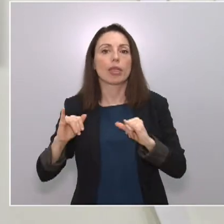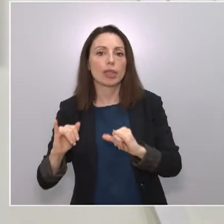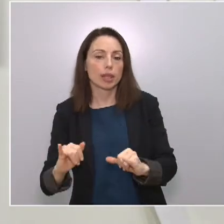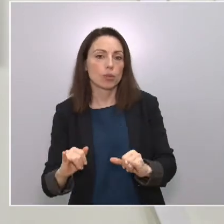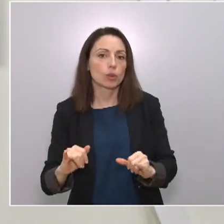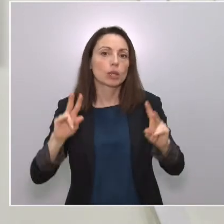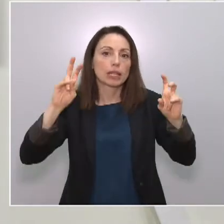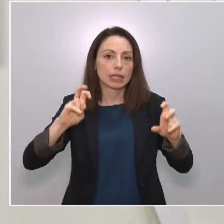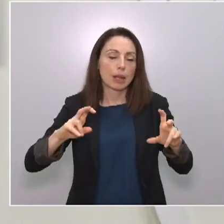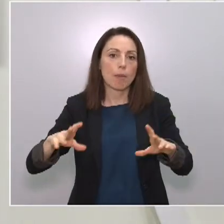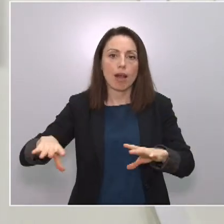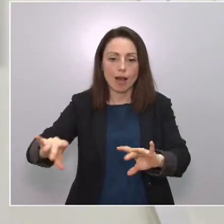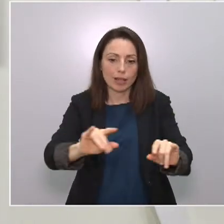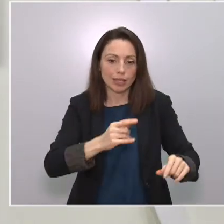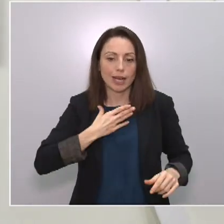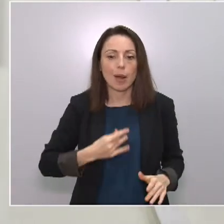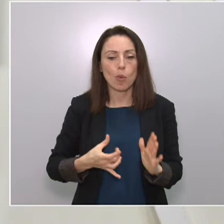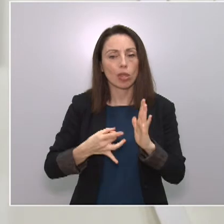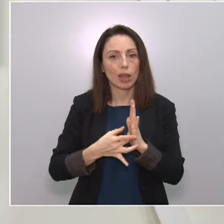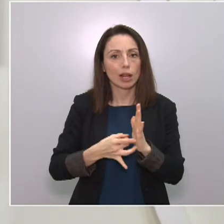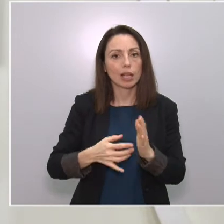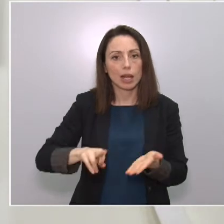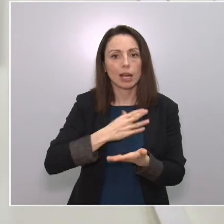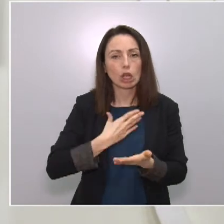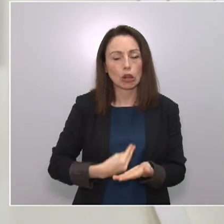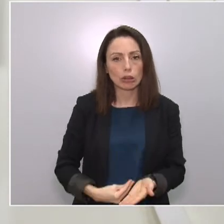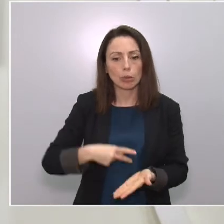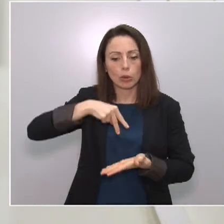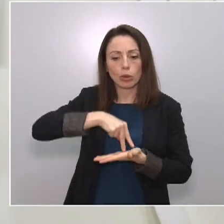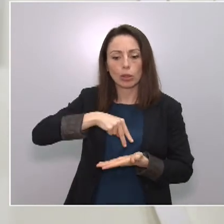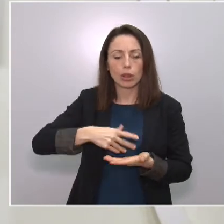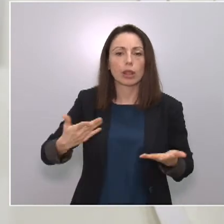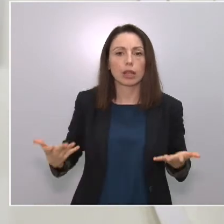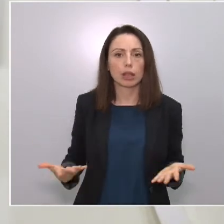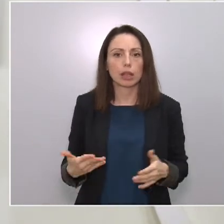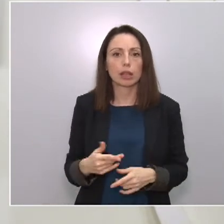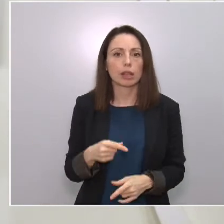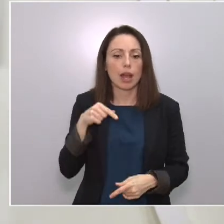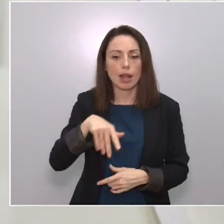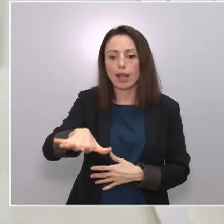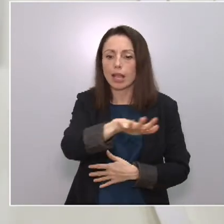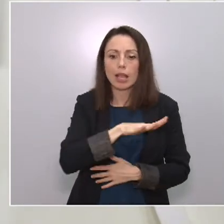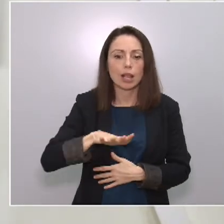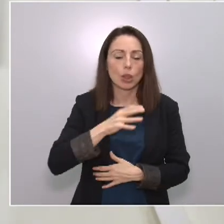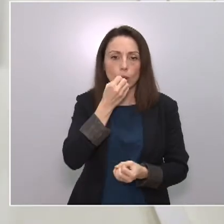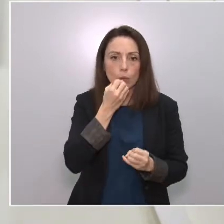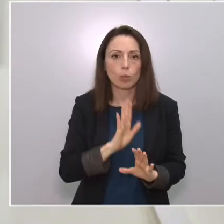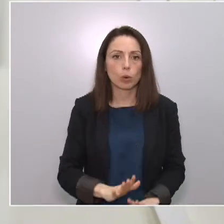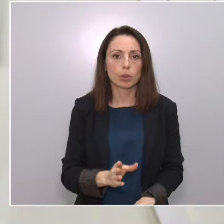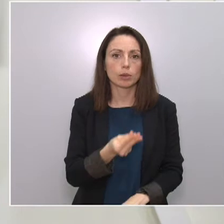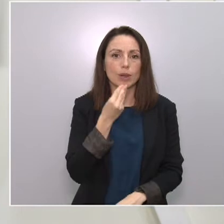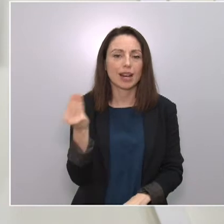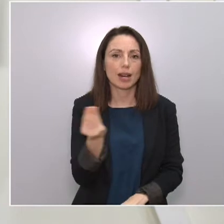en la mejor tierra del mundo, y por lo tanto la región de Murcia puede posicionarse como uno de esos destinos preferentes. Y respecto a